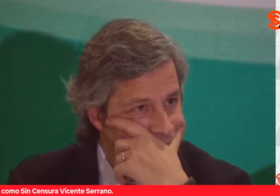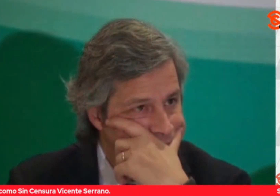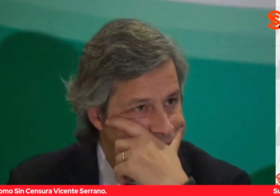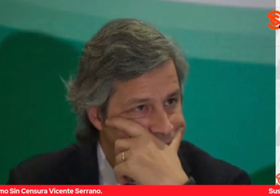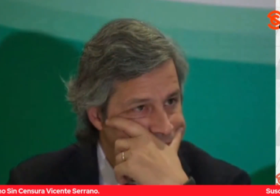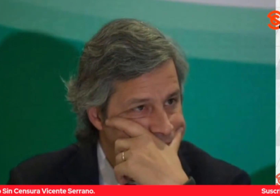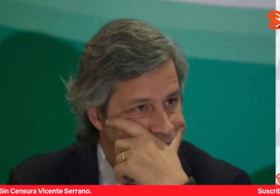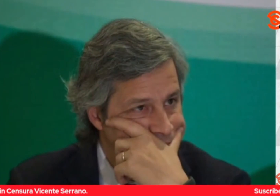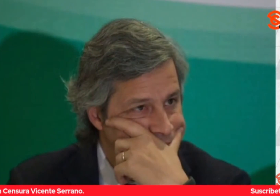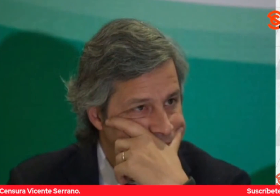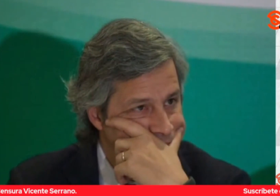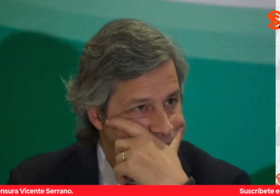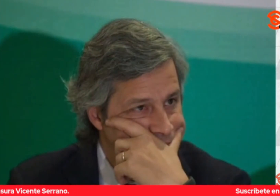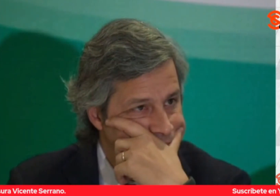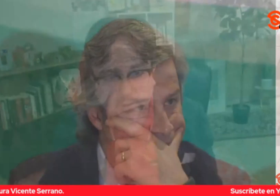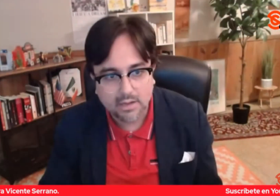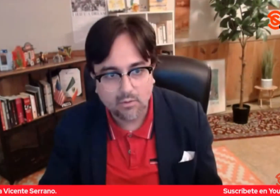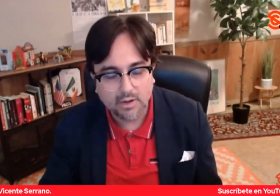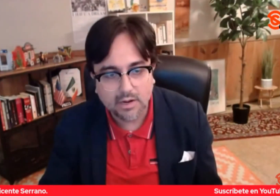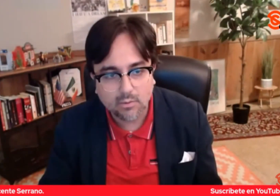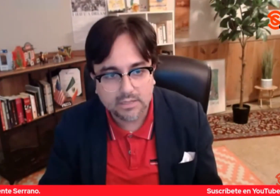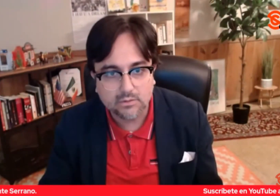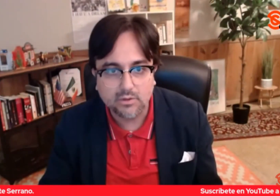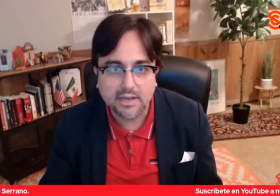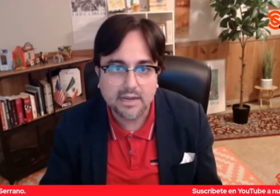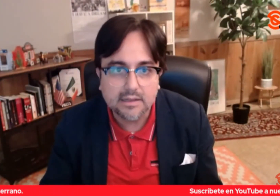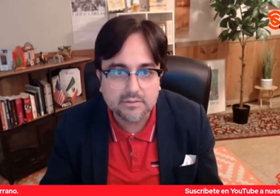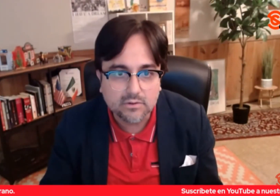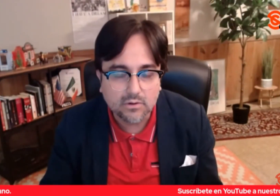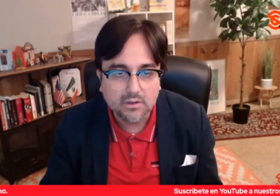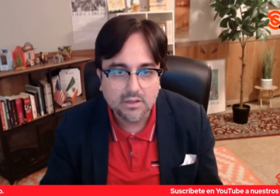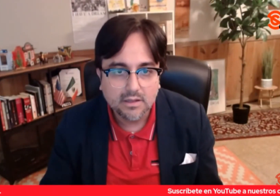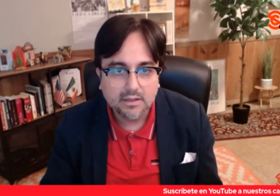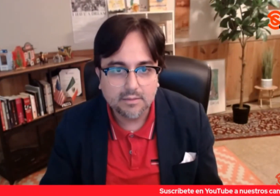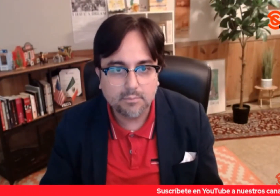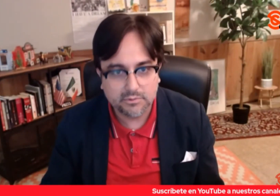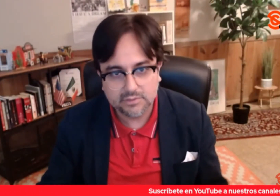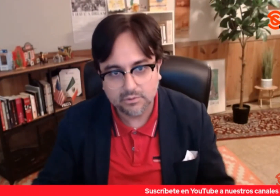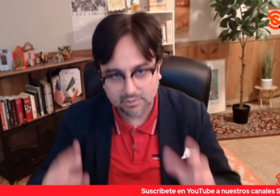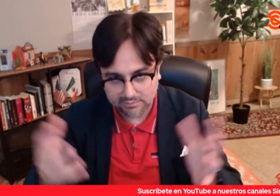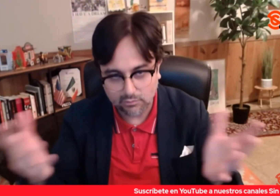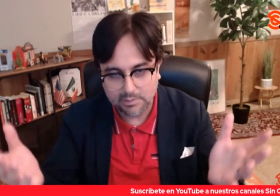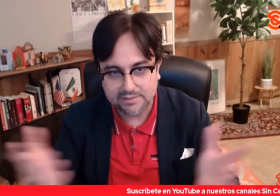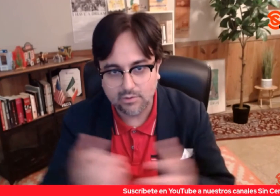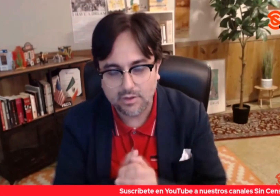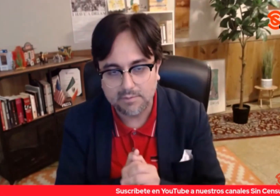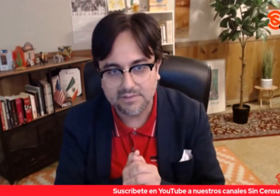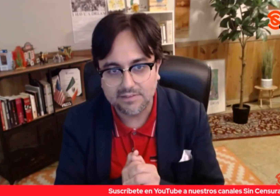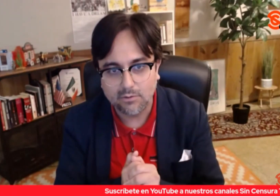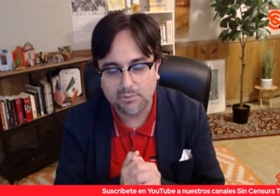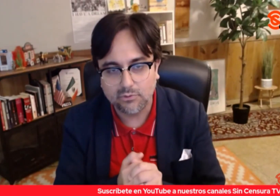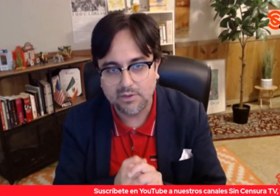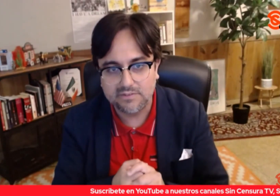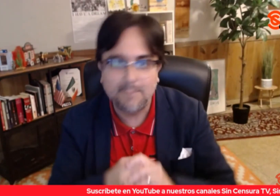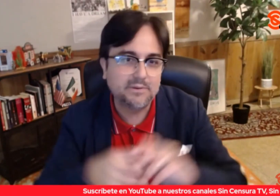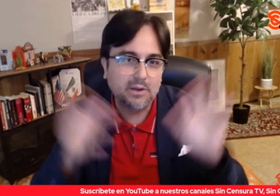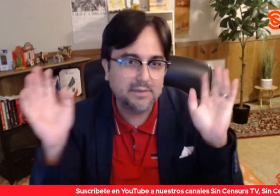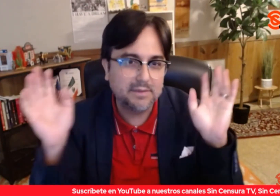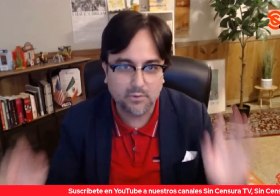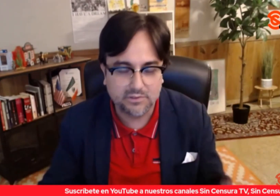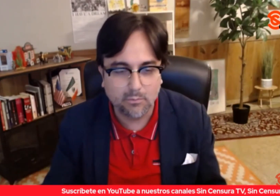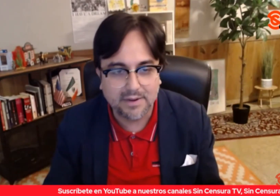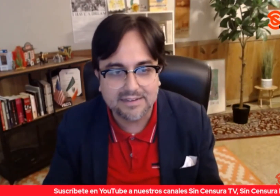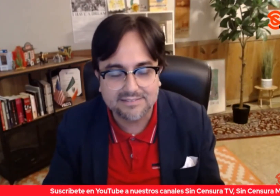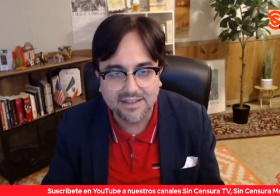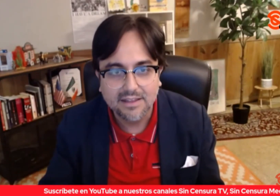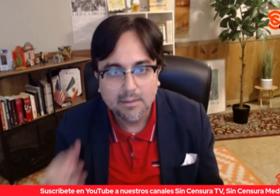los gobernadores de Chihuahua, Guanajuato y Jalisco, por cierto que se los plantearon el presidente López Obrador, dice, pues seguramente